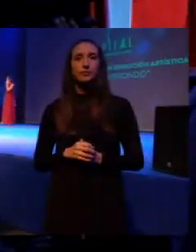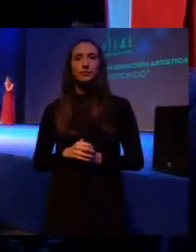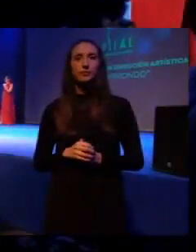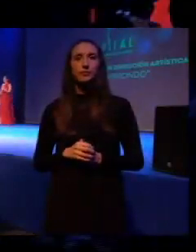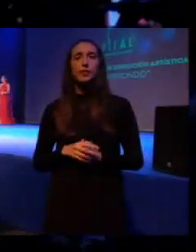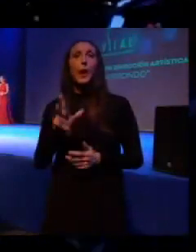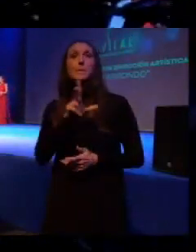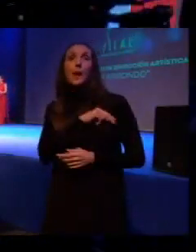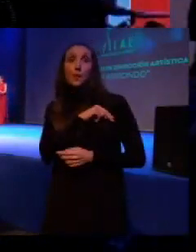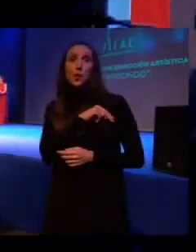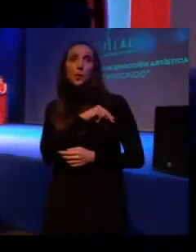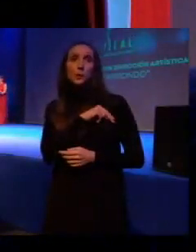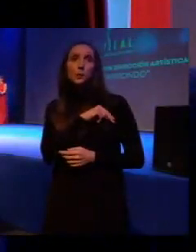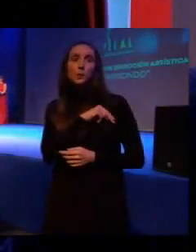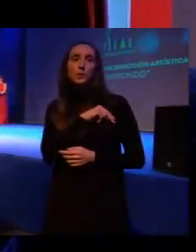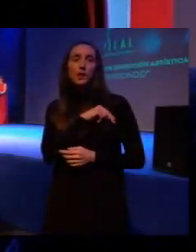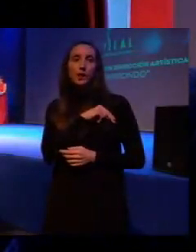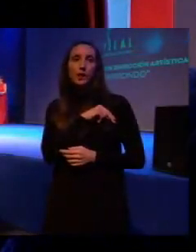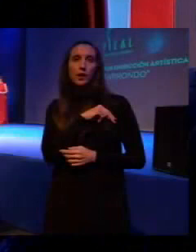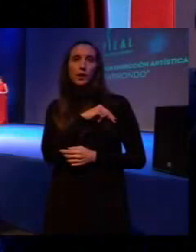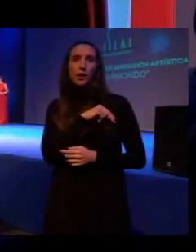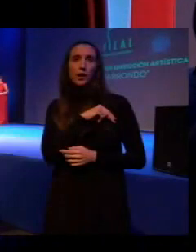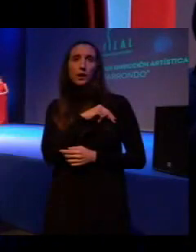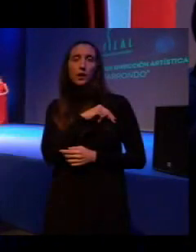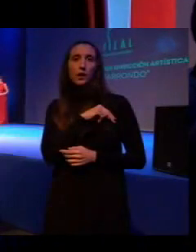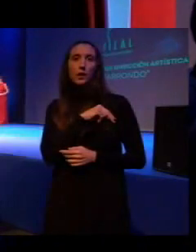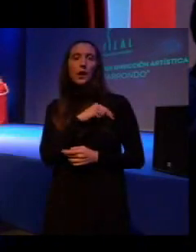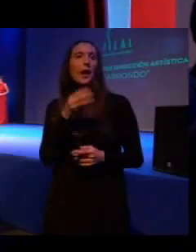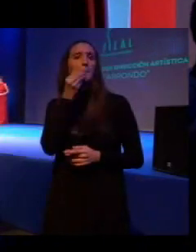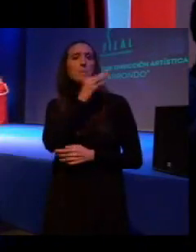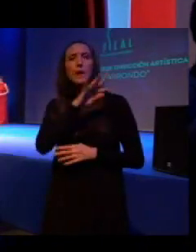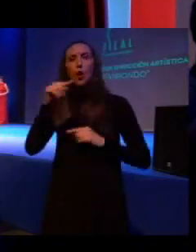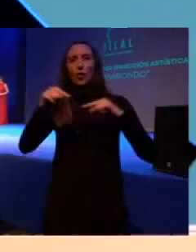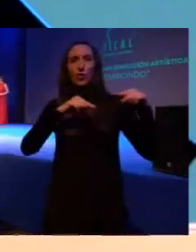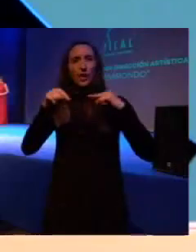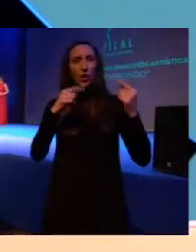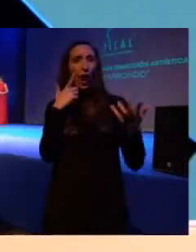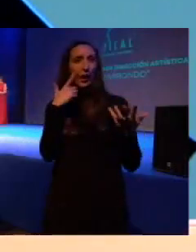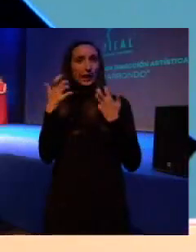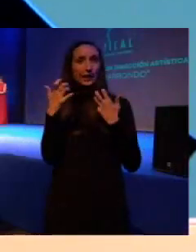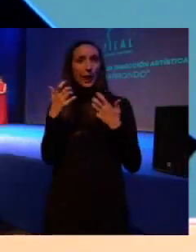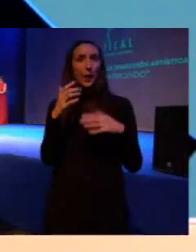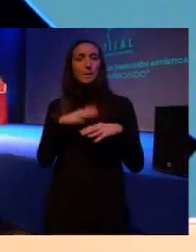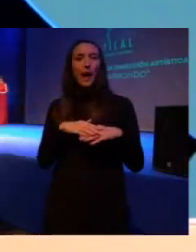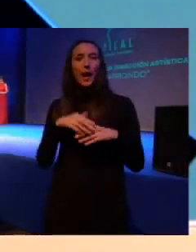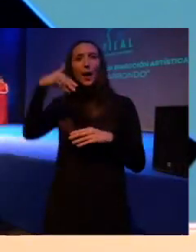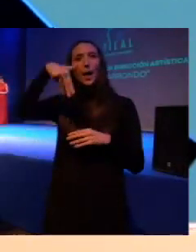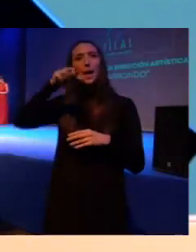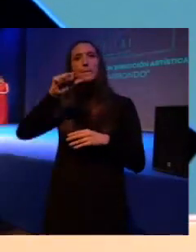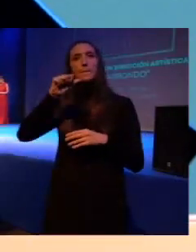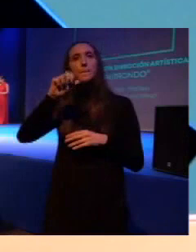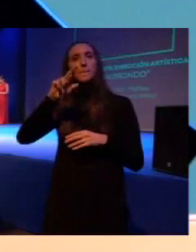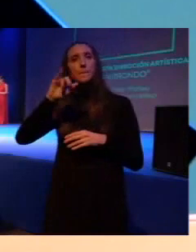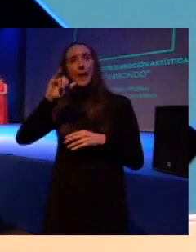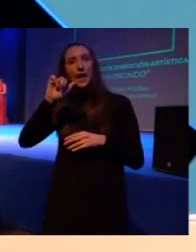El premio Gil Parrondo, el mejor dirección artística, es para Mary